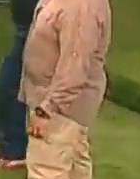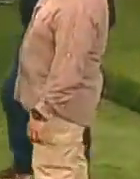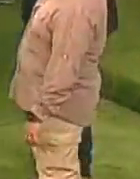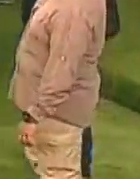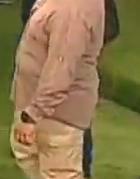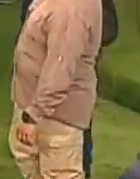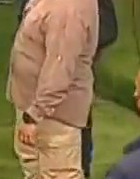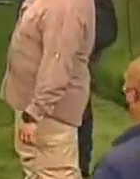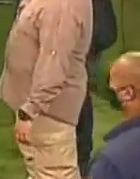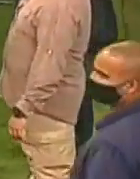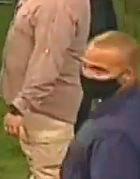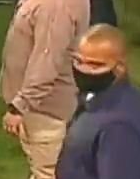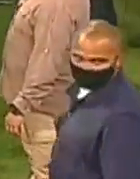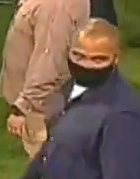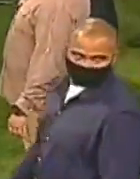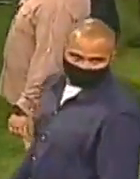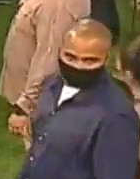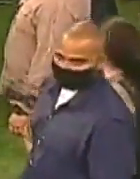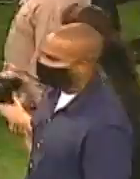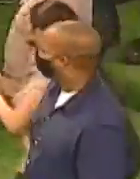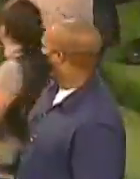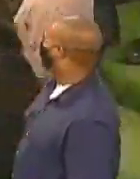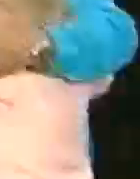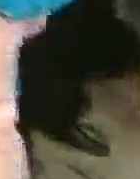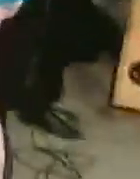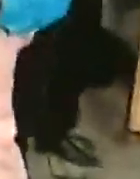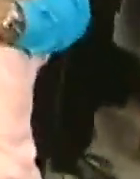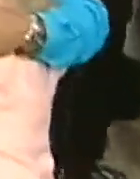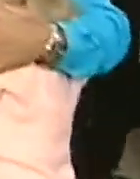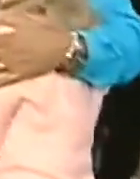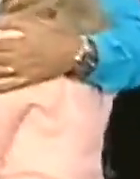de manera profesional.